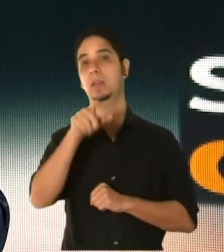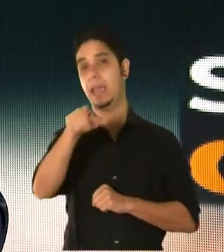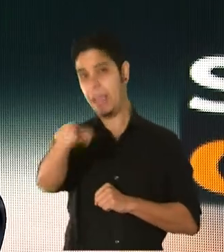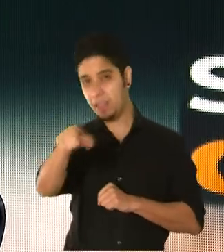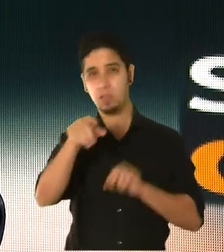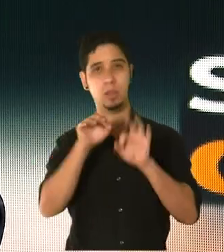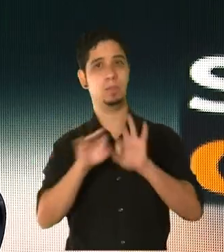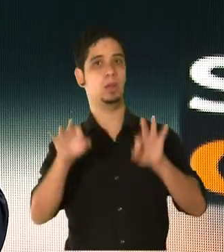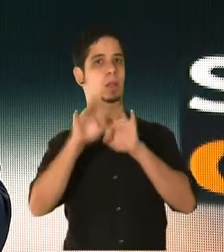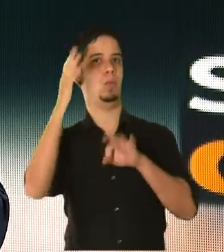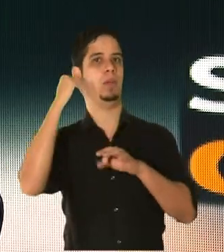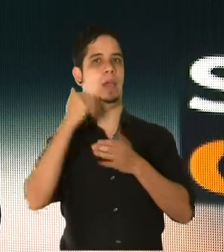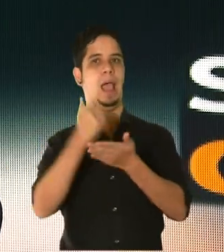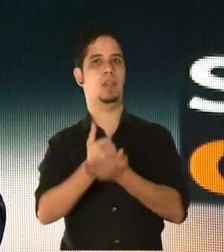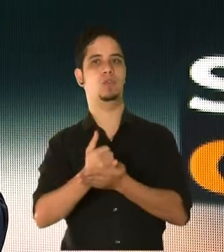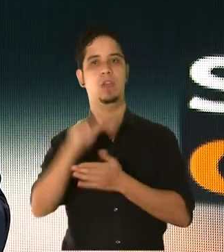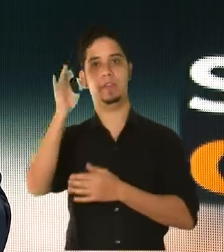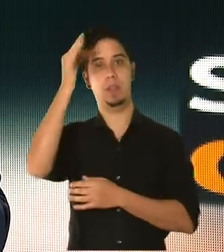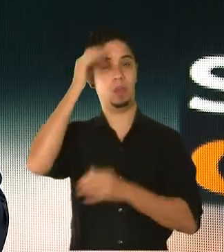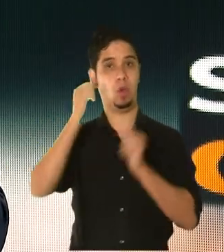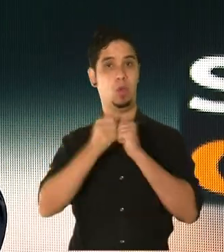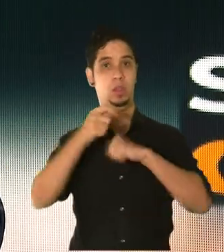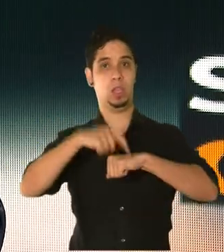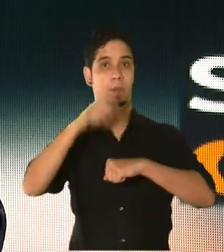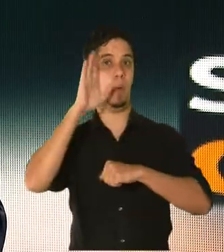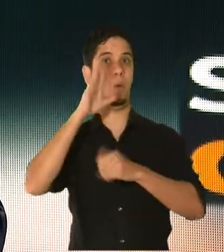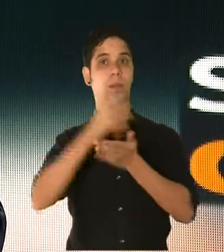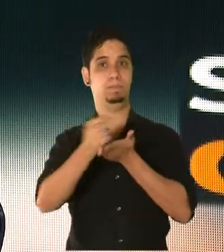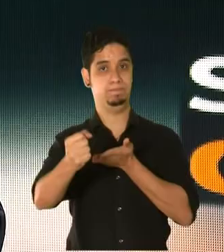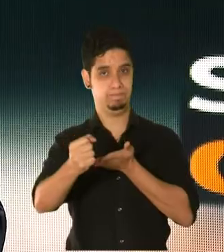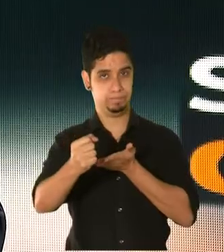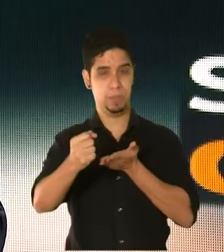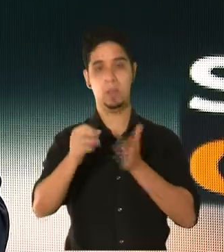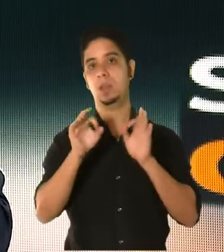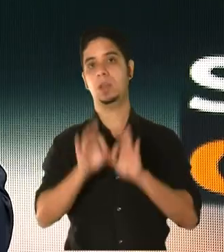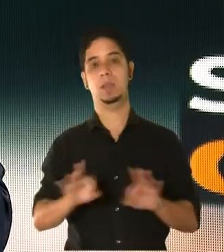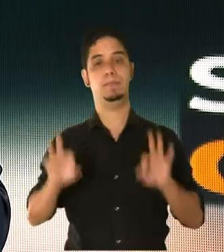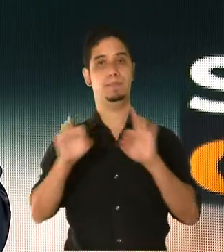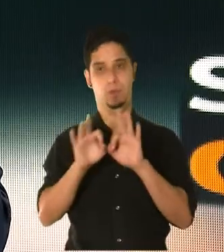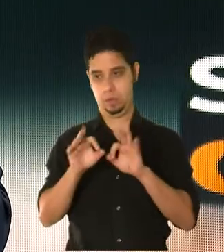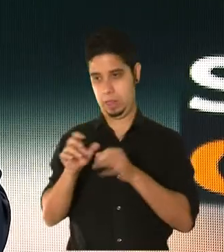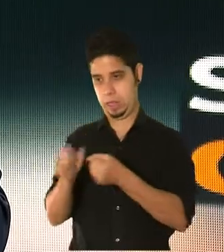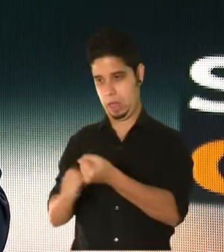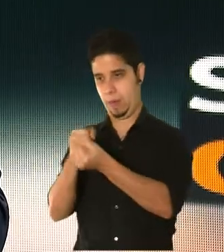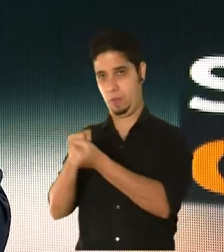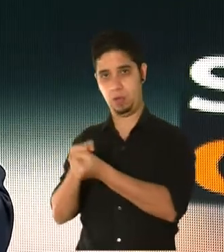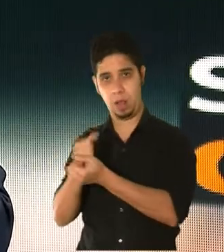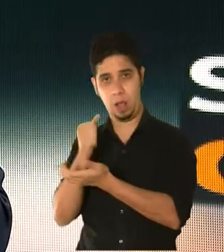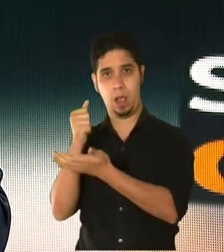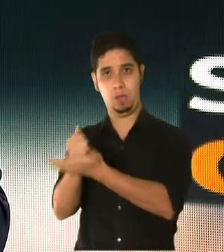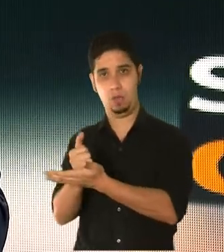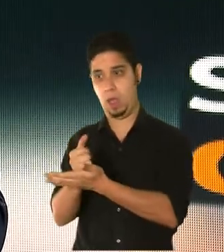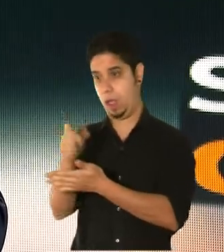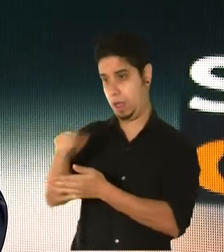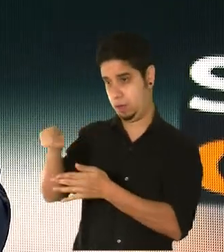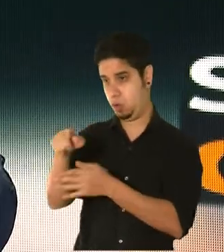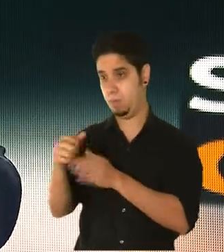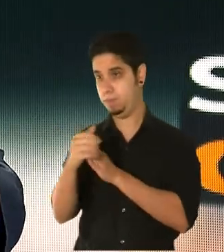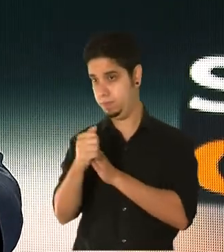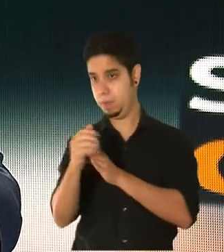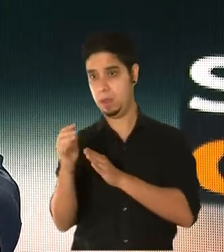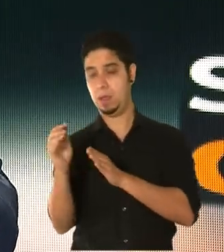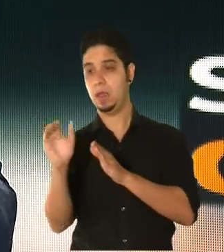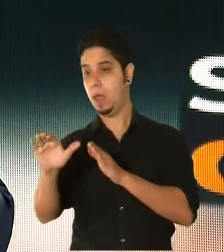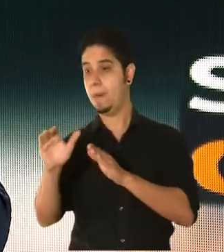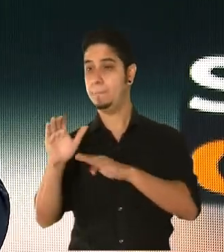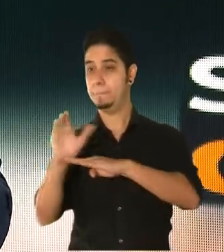estas ayudas federales en un momento dado se van acabar que quiere decir que tenemos que forzar y ayudar y llevar al camino de las empresarias a volver otra vez a